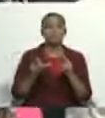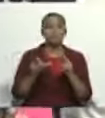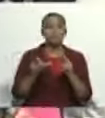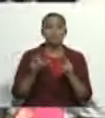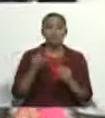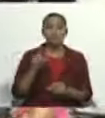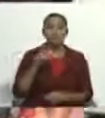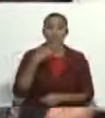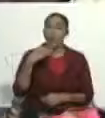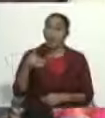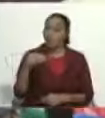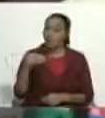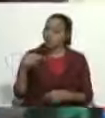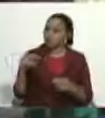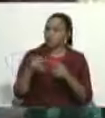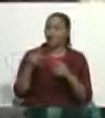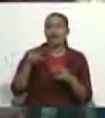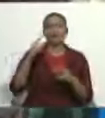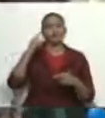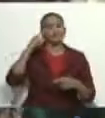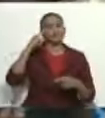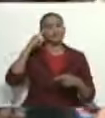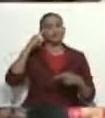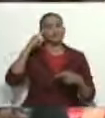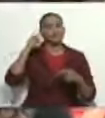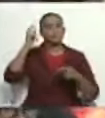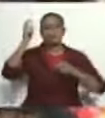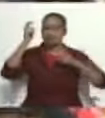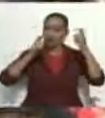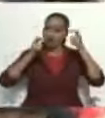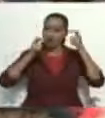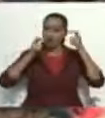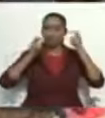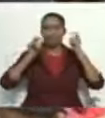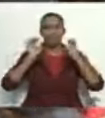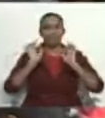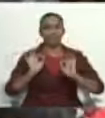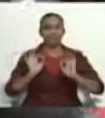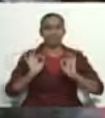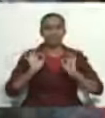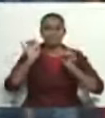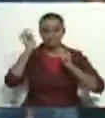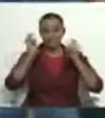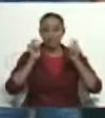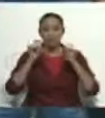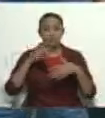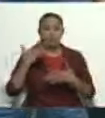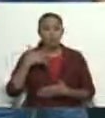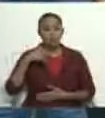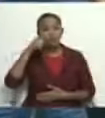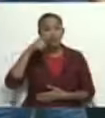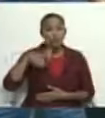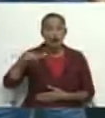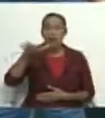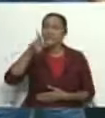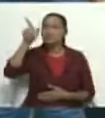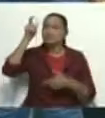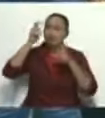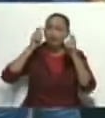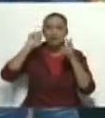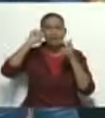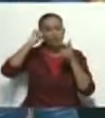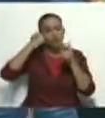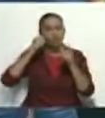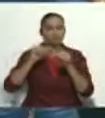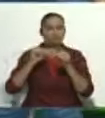Chávez. Inmediatamente en el amor del comandante Chávez por su pueblo. Piensa inmediatamente en